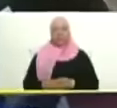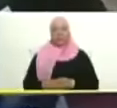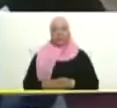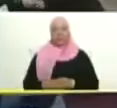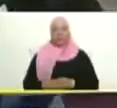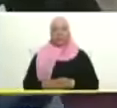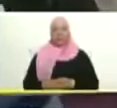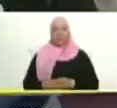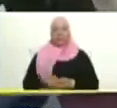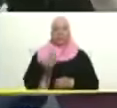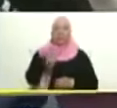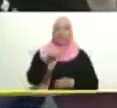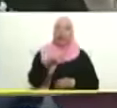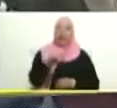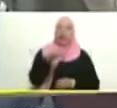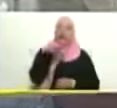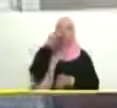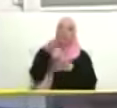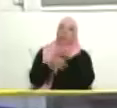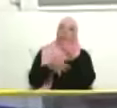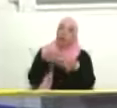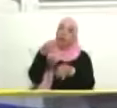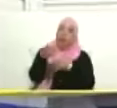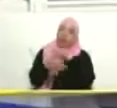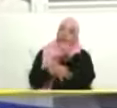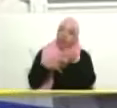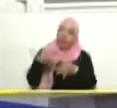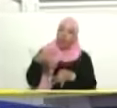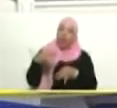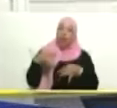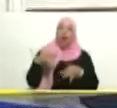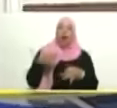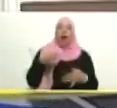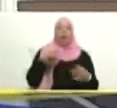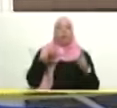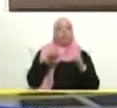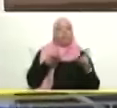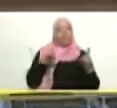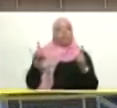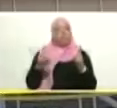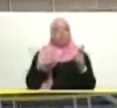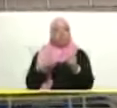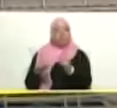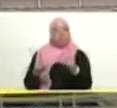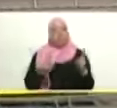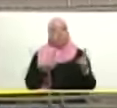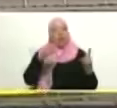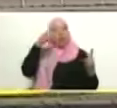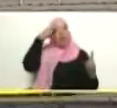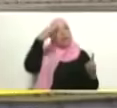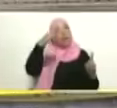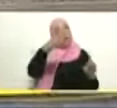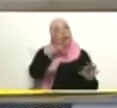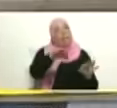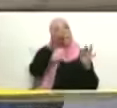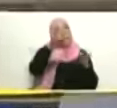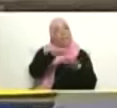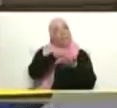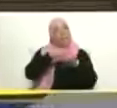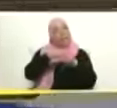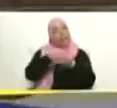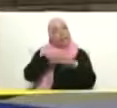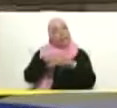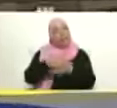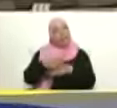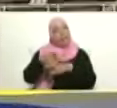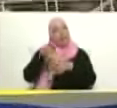Sobre todo porque yo le comentaba a los compañeros, quiero saludar de manera muy especial al ministro del Poder Popular para